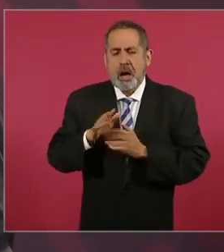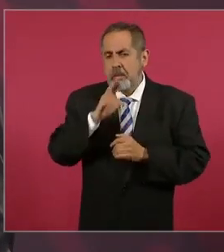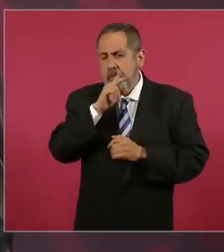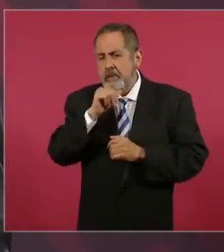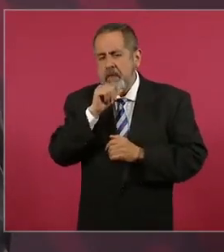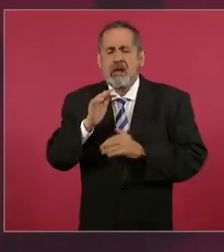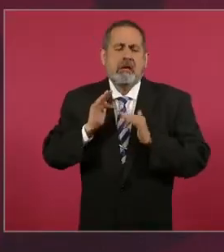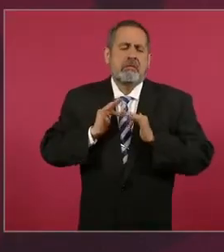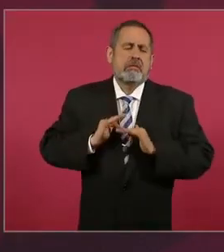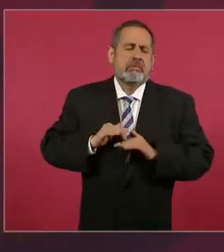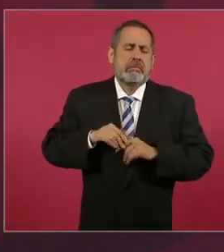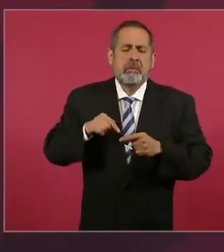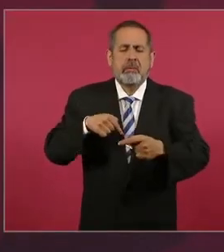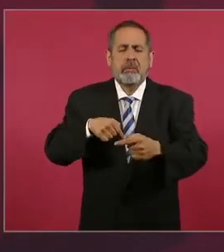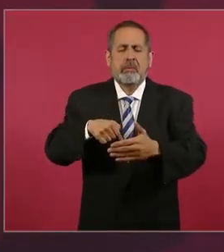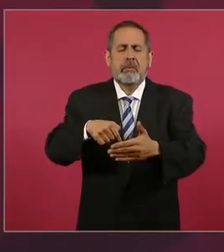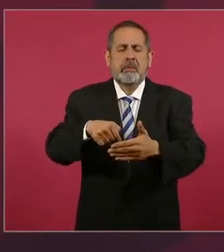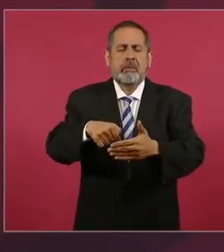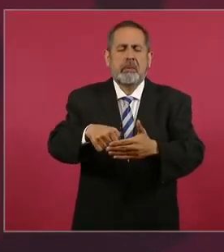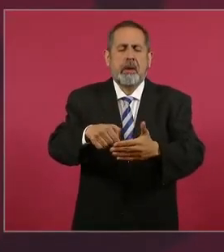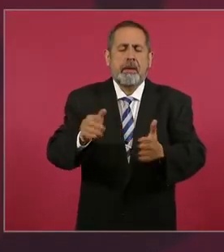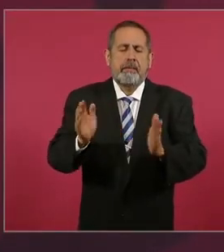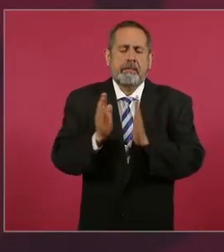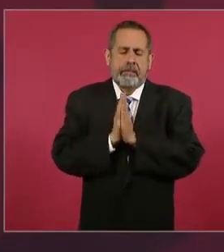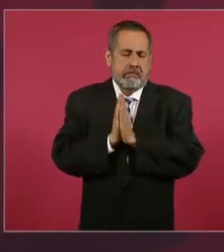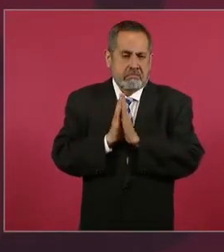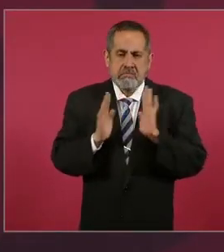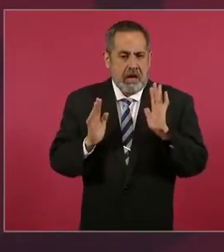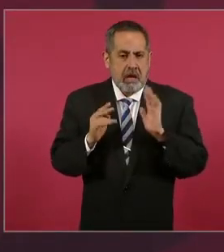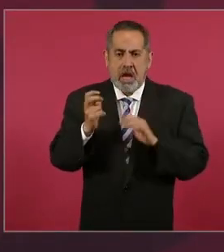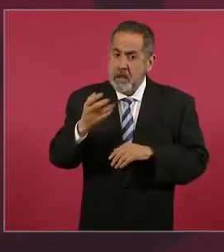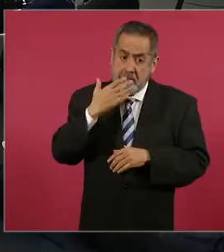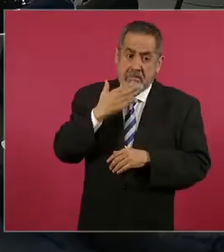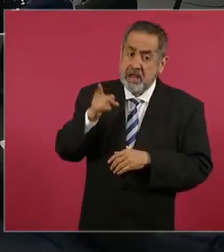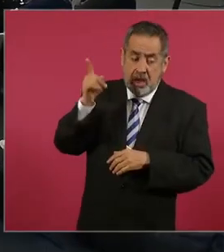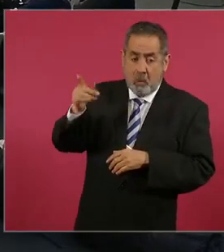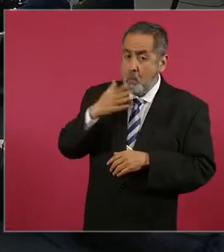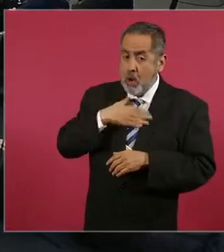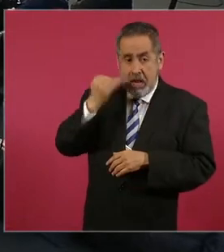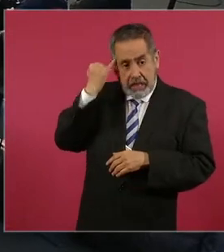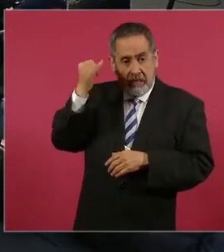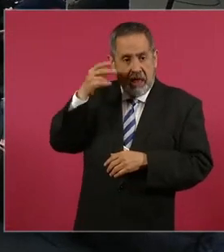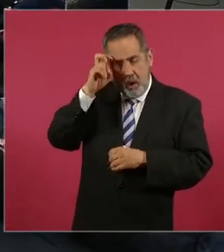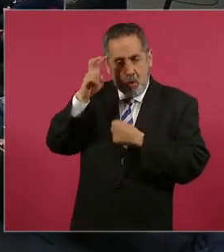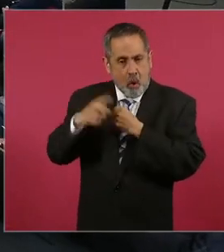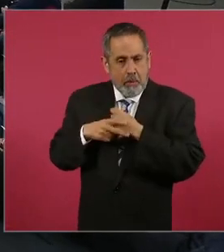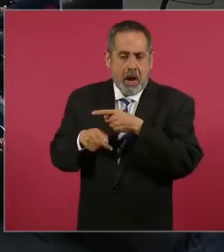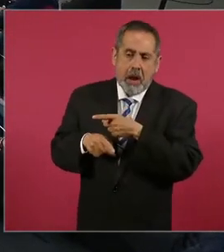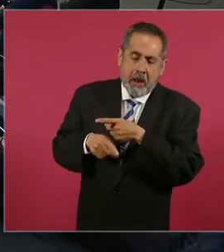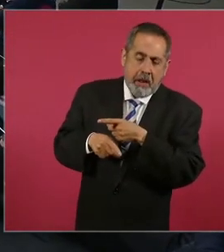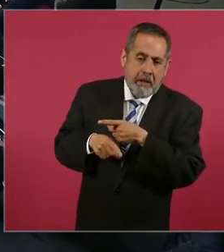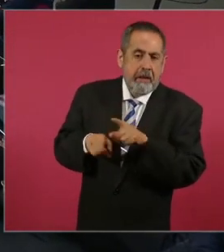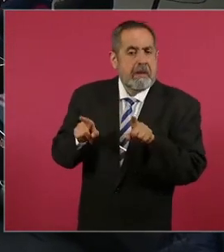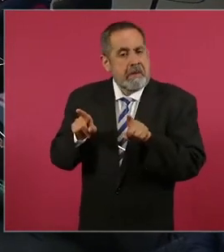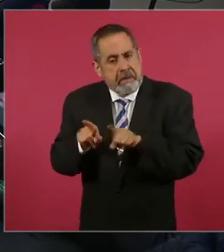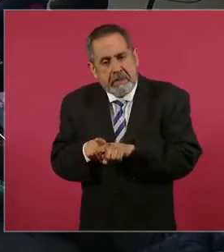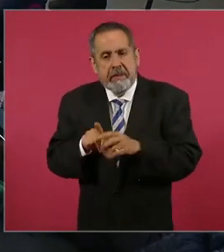último tramo de la existencia, ¿no? Eso fue un gran logro. Y lo mismo el